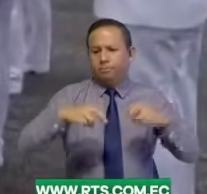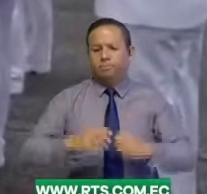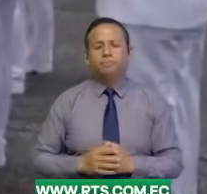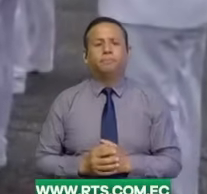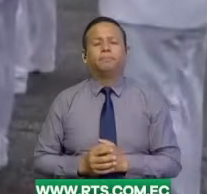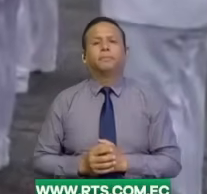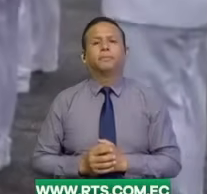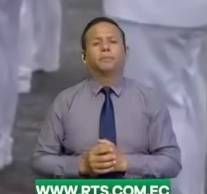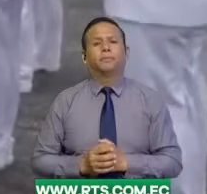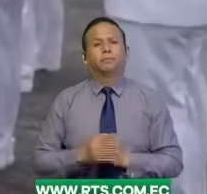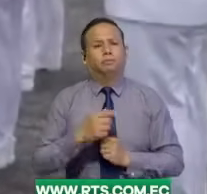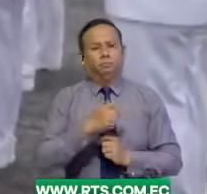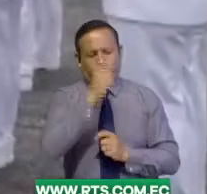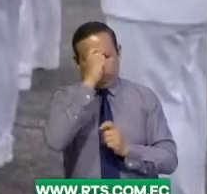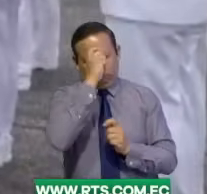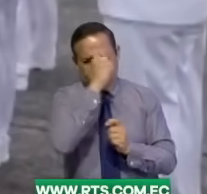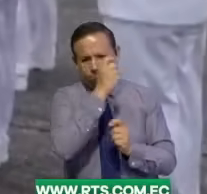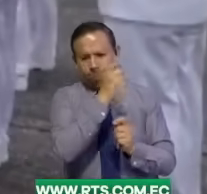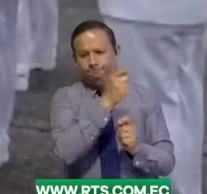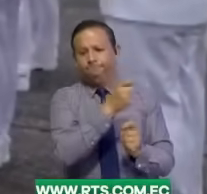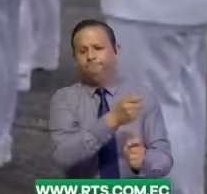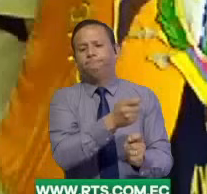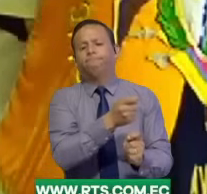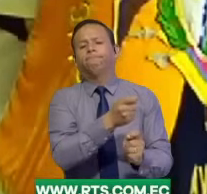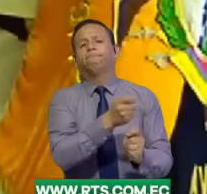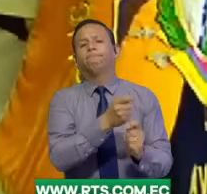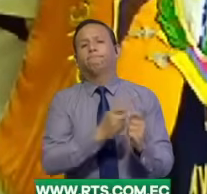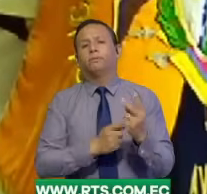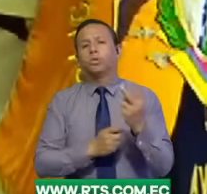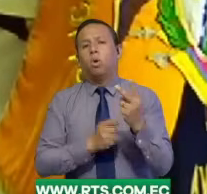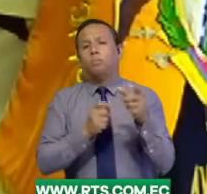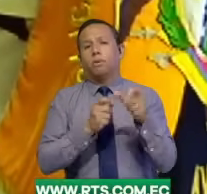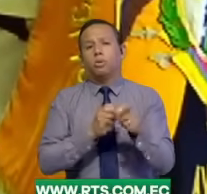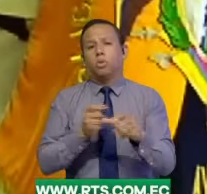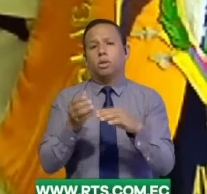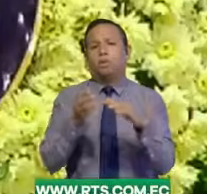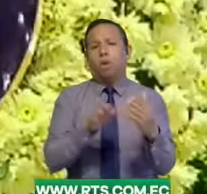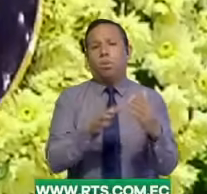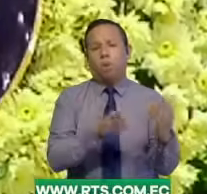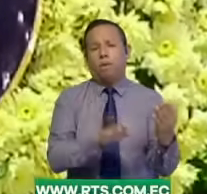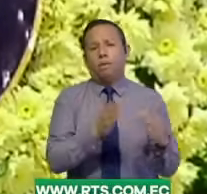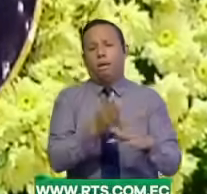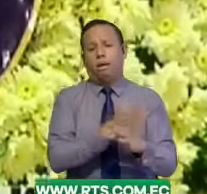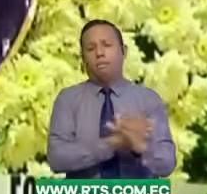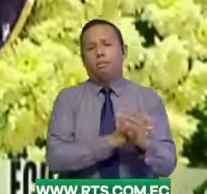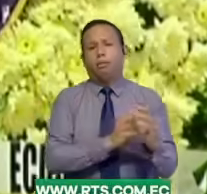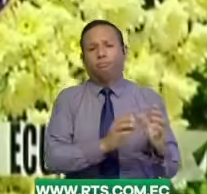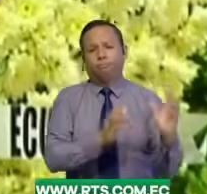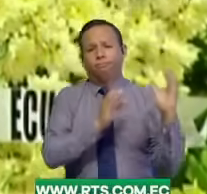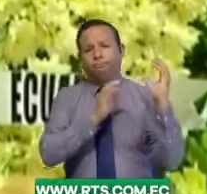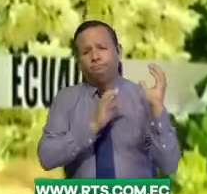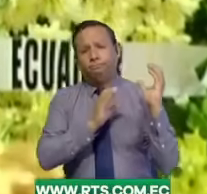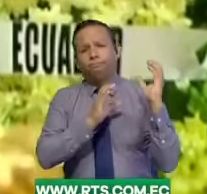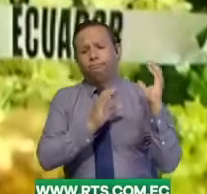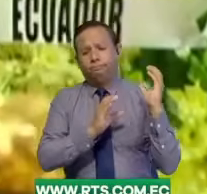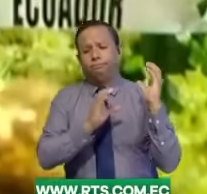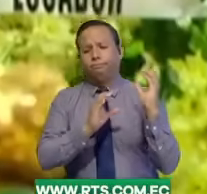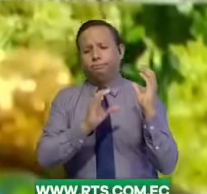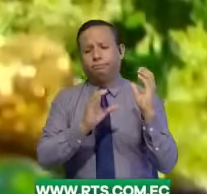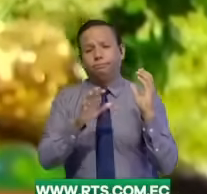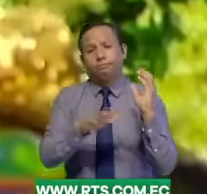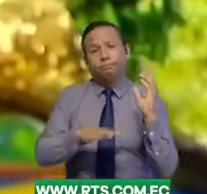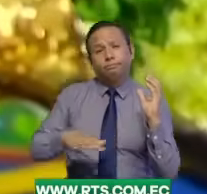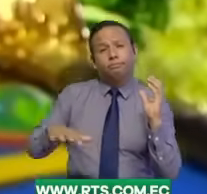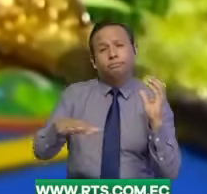Con altos honores dignos de dos héroes de la patria, fueron recibidos los cuerpos de los pilotos en las instalaciones de